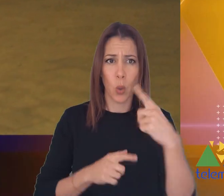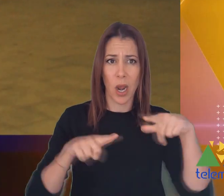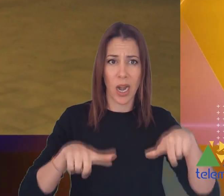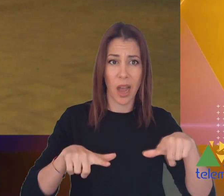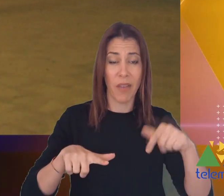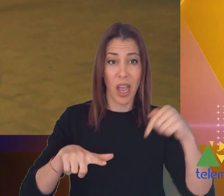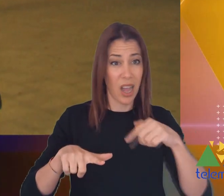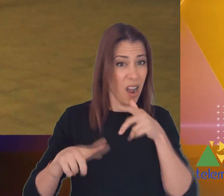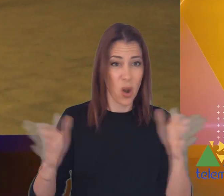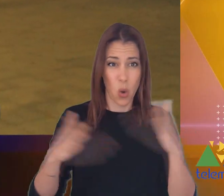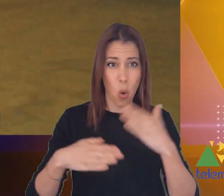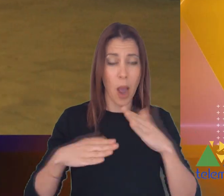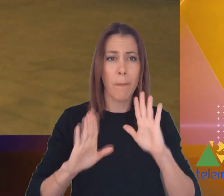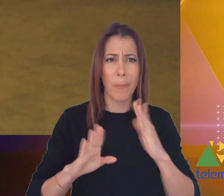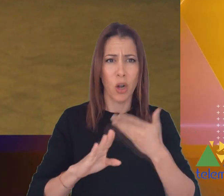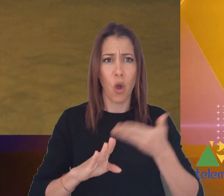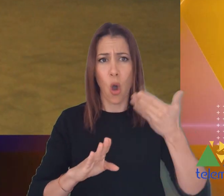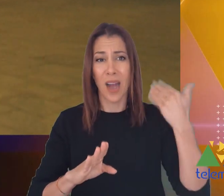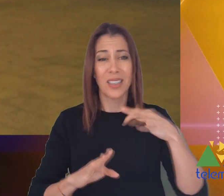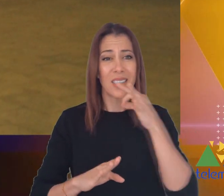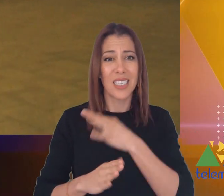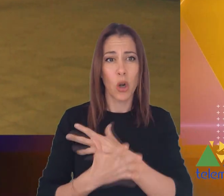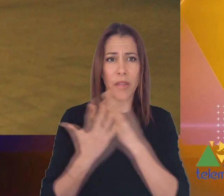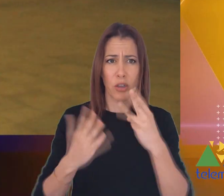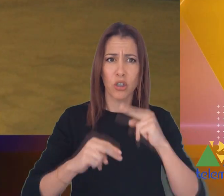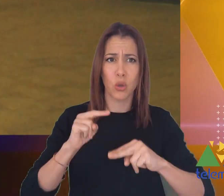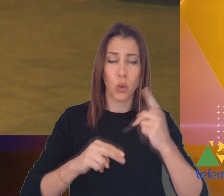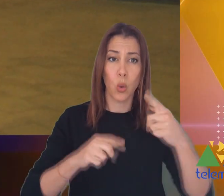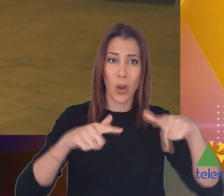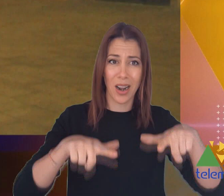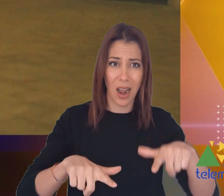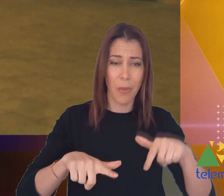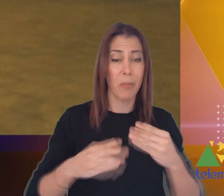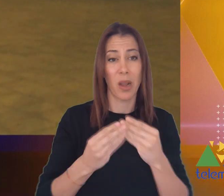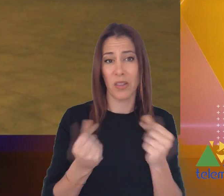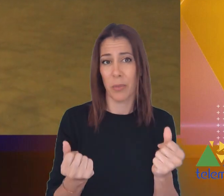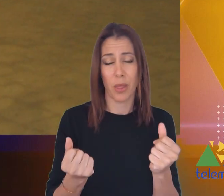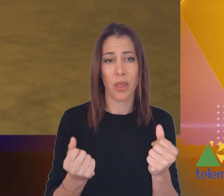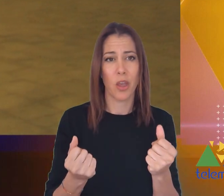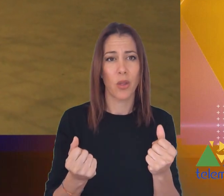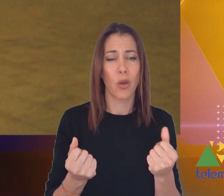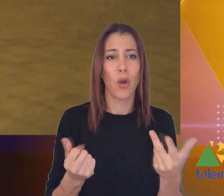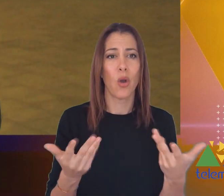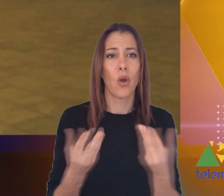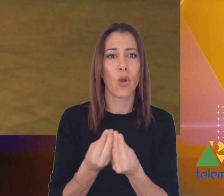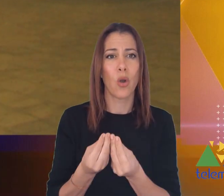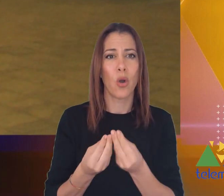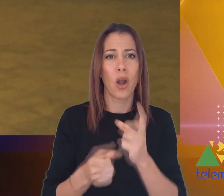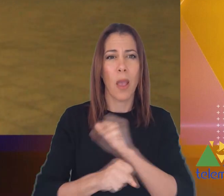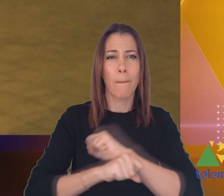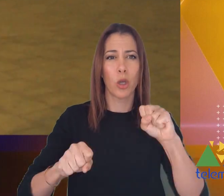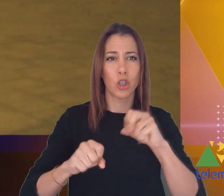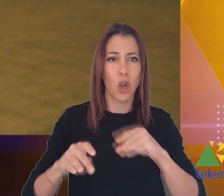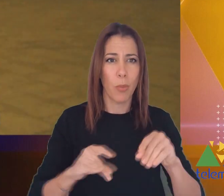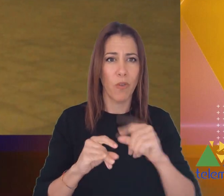nave que hoy no existe, pero que también se construyó en el siglo XVIII y que ha desaparecido pues con la explosión del